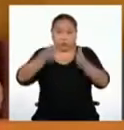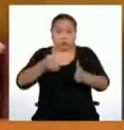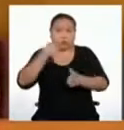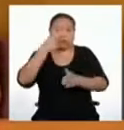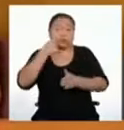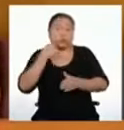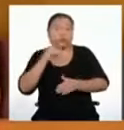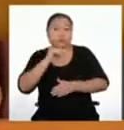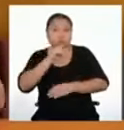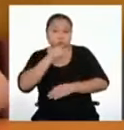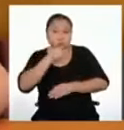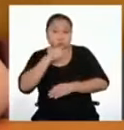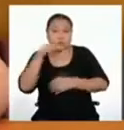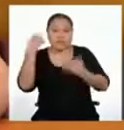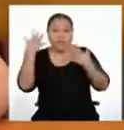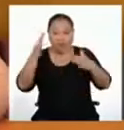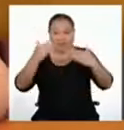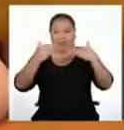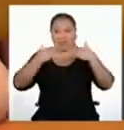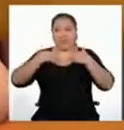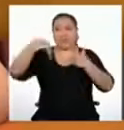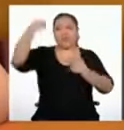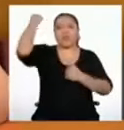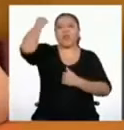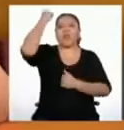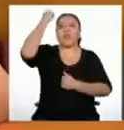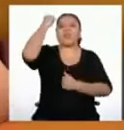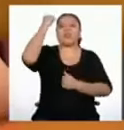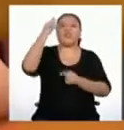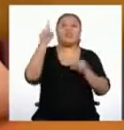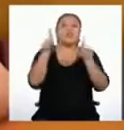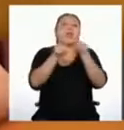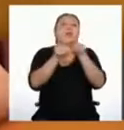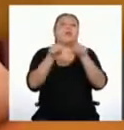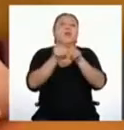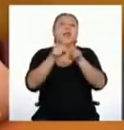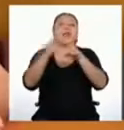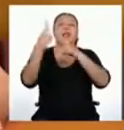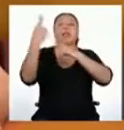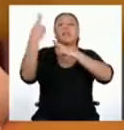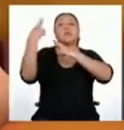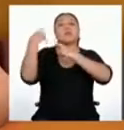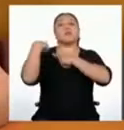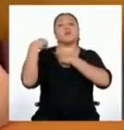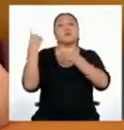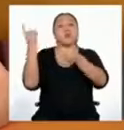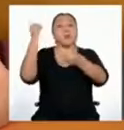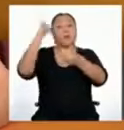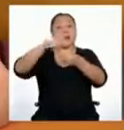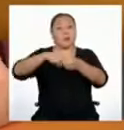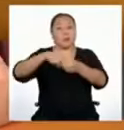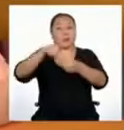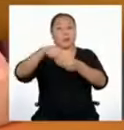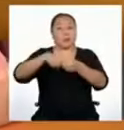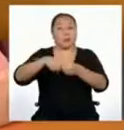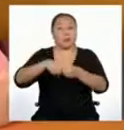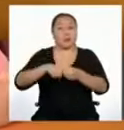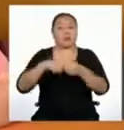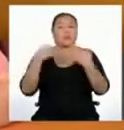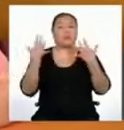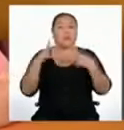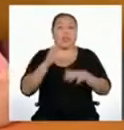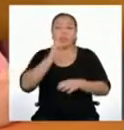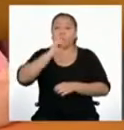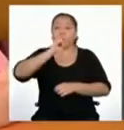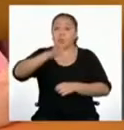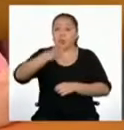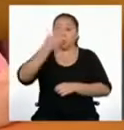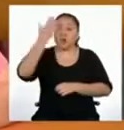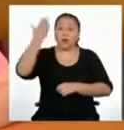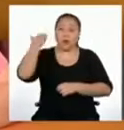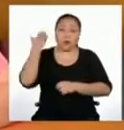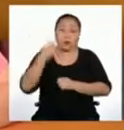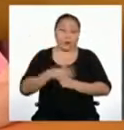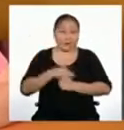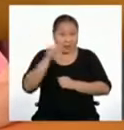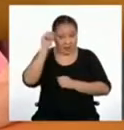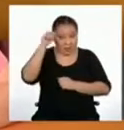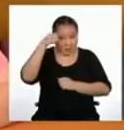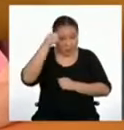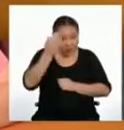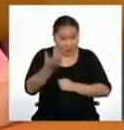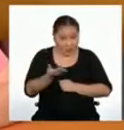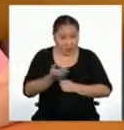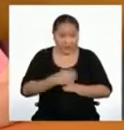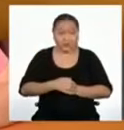peruanos, ya contamos con el derecho y la responsabilidad de la participación. Lo hemos mencionado hace un rato,